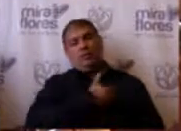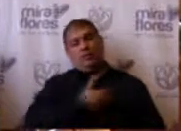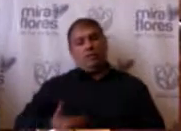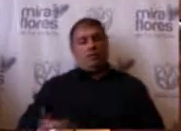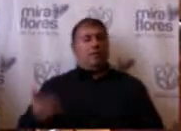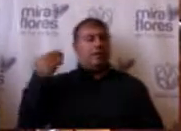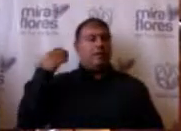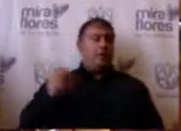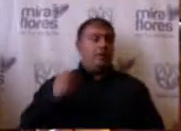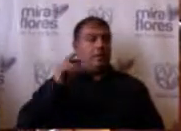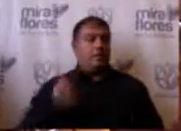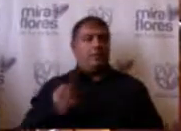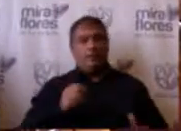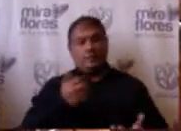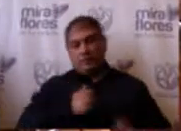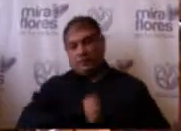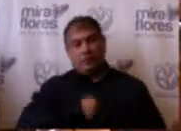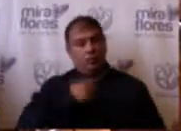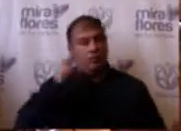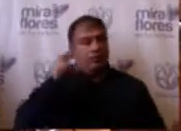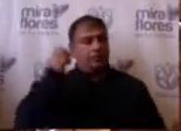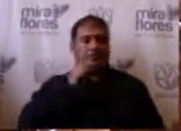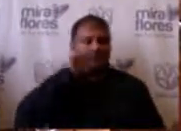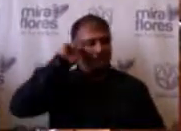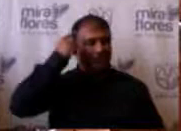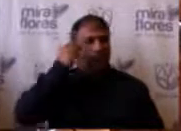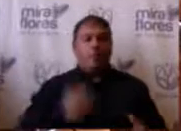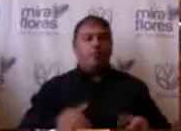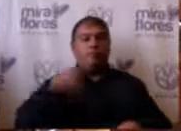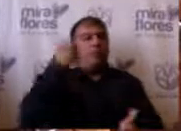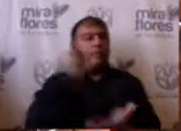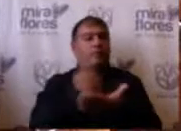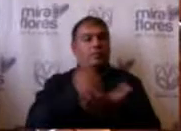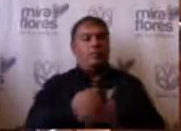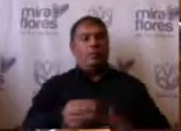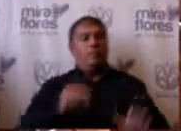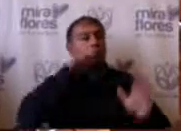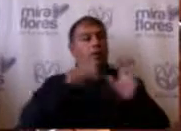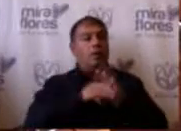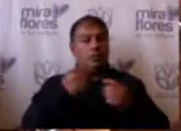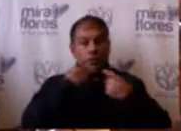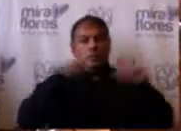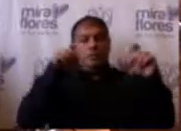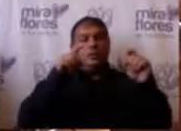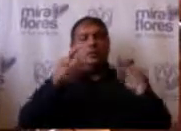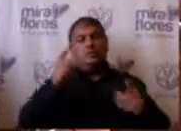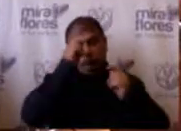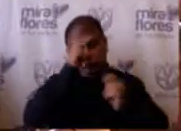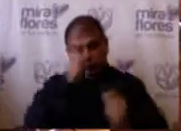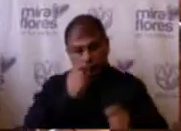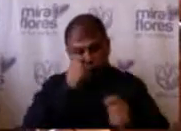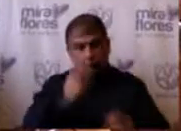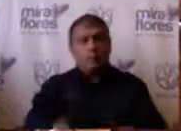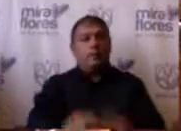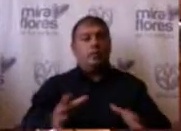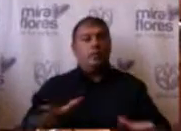un mal entendimiento no pasaron son modelos exitosos que son reconocidos entonces vamos a ir a recibirla